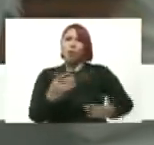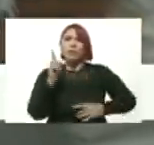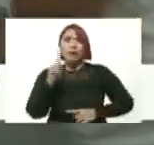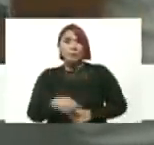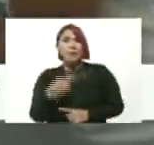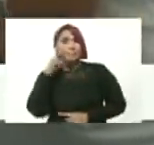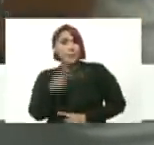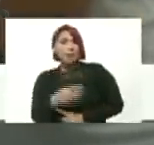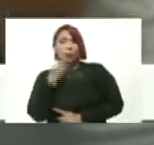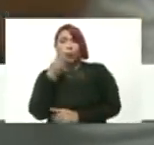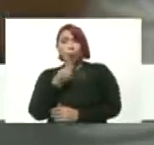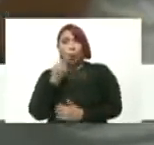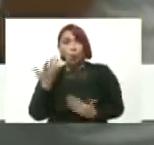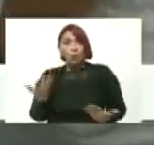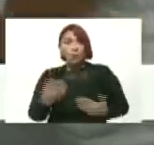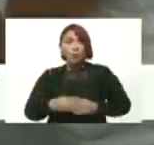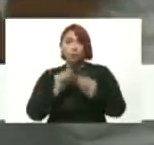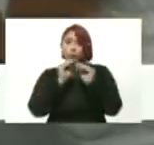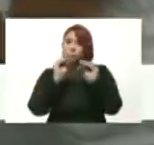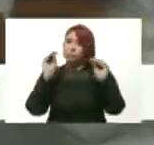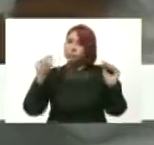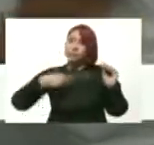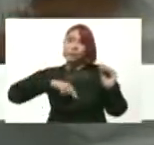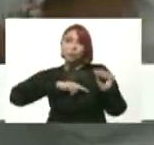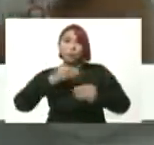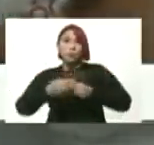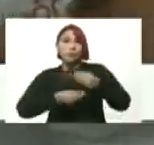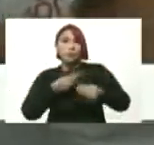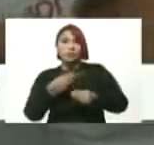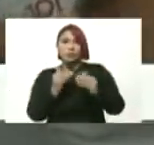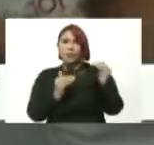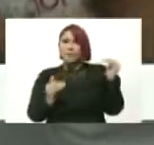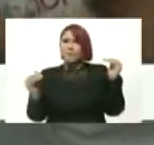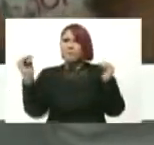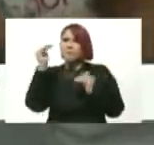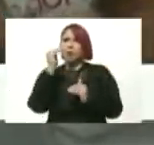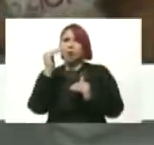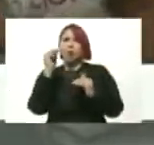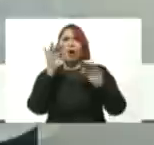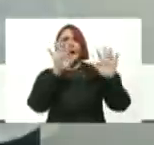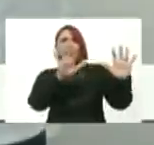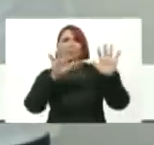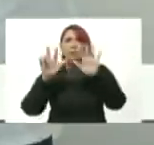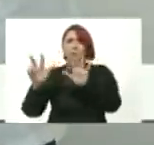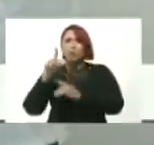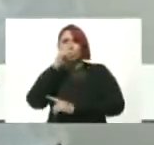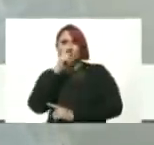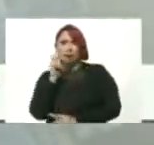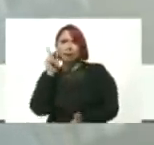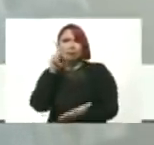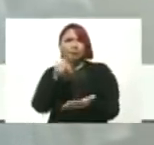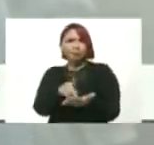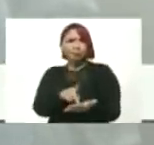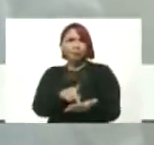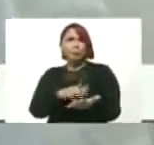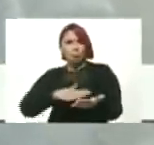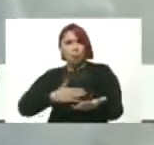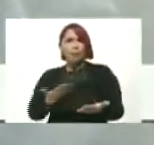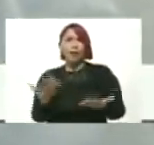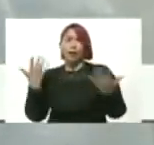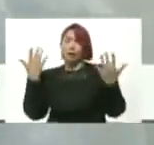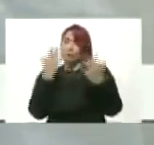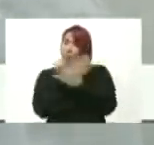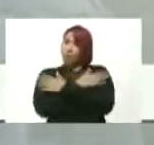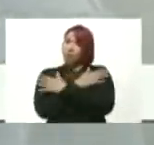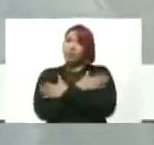también a la juventud el llamado que hicimos a que los mayores de 18 años vinieran sin previa cita los felicito